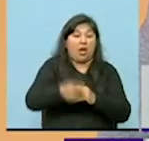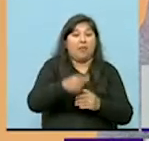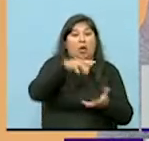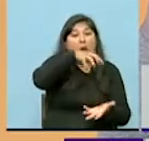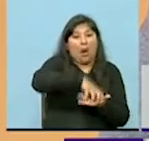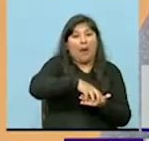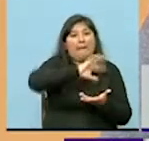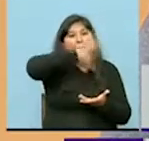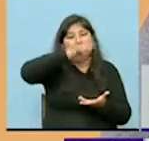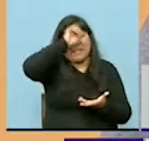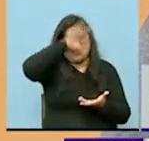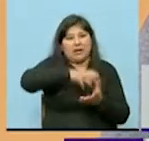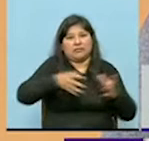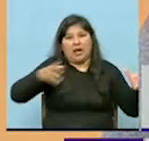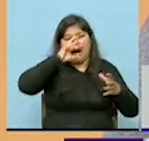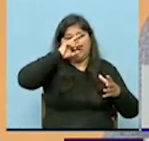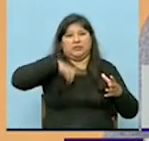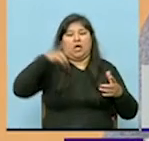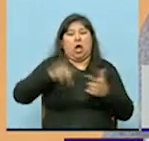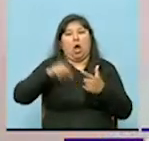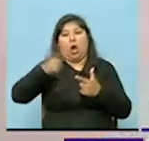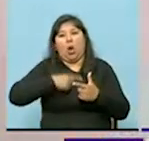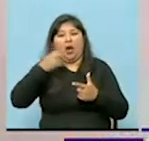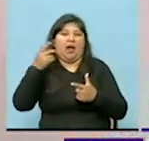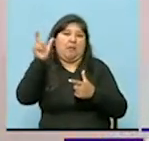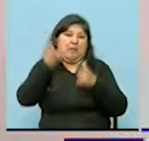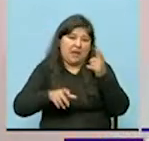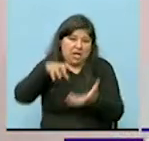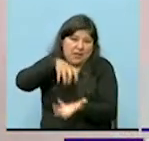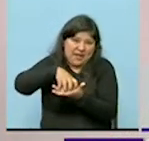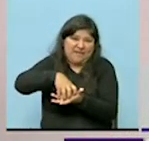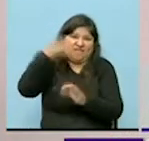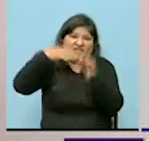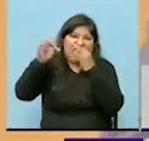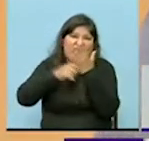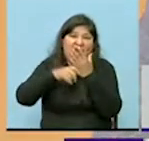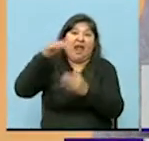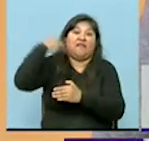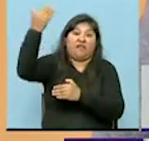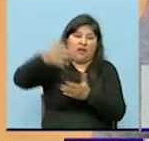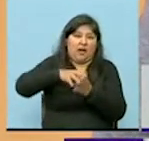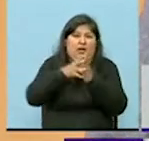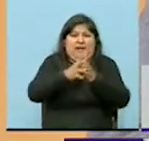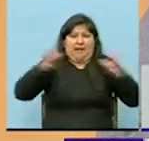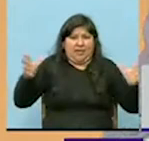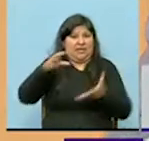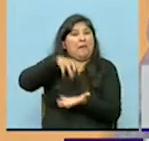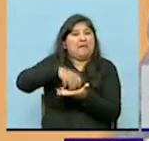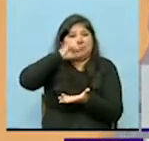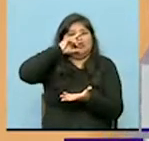sojera agroexportadora que vende carne afuera que vende trigo que vende petróleo que vende gas o si son un banco